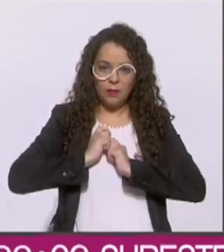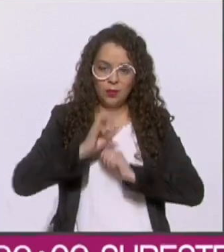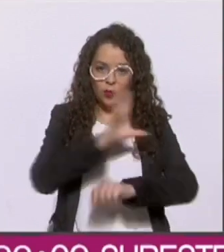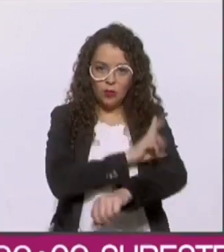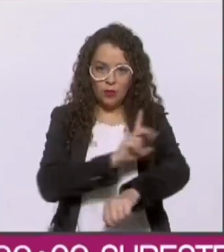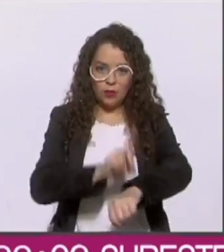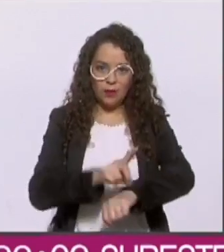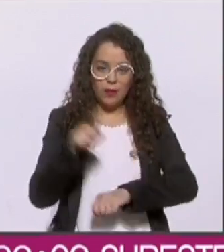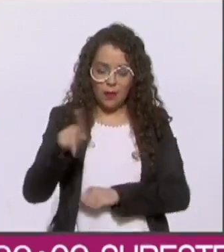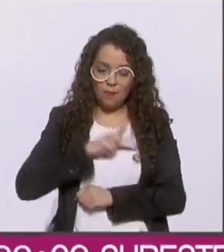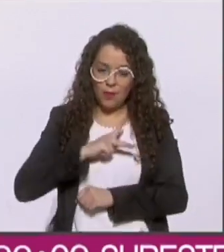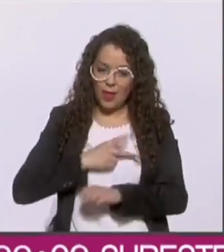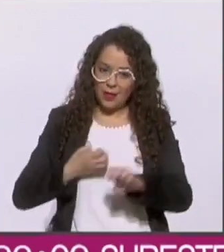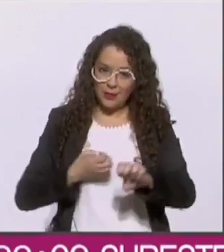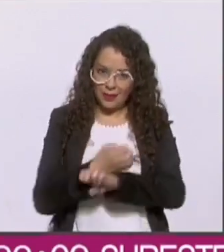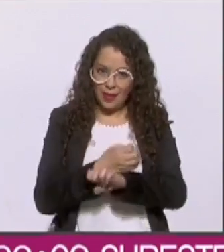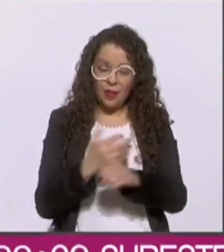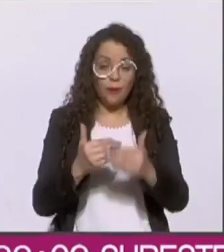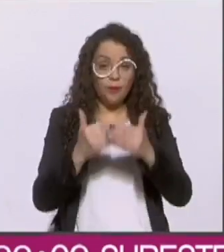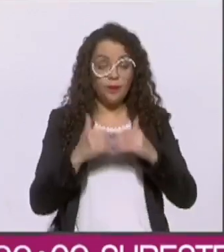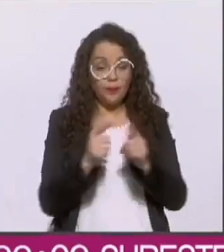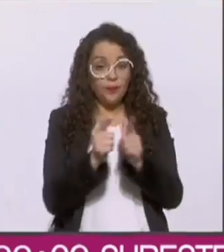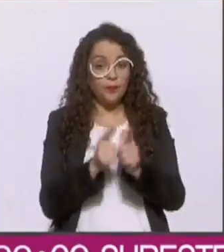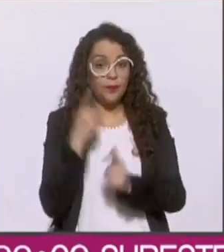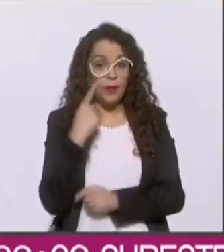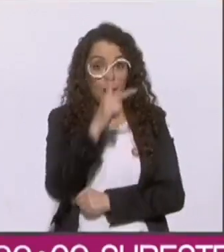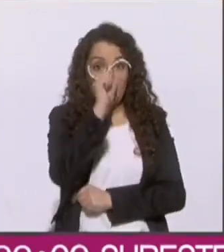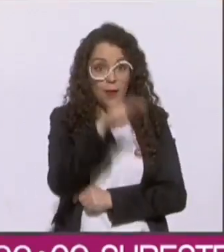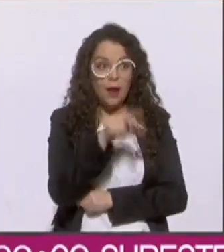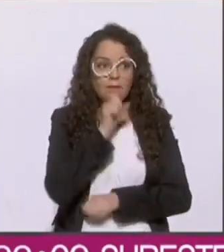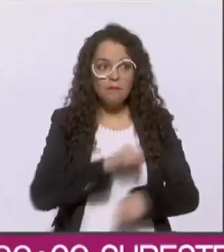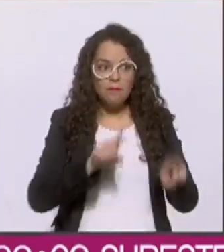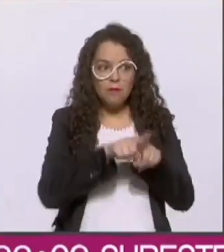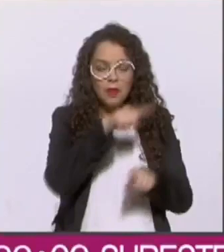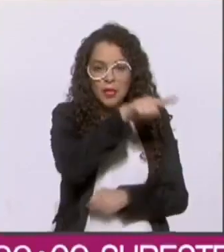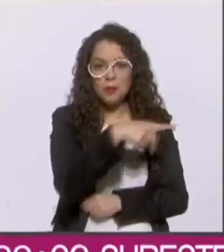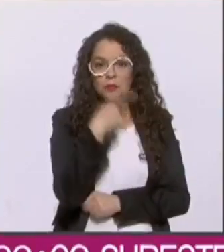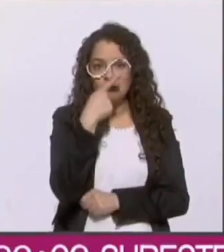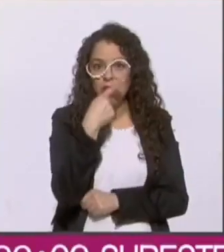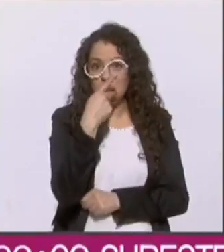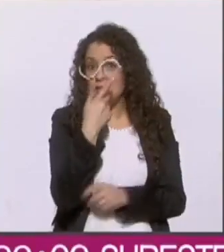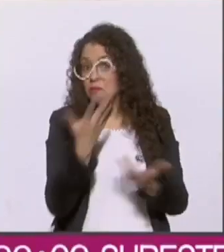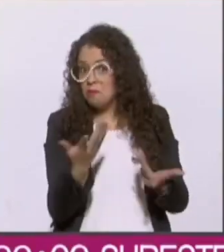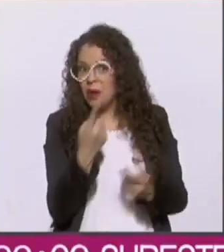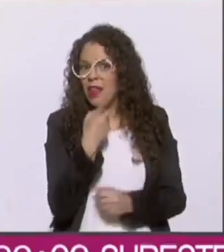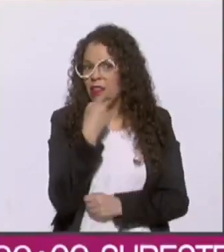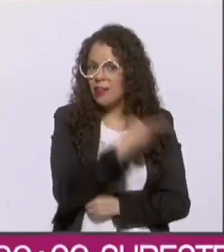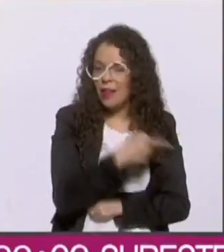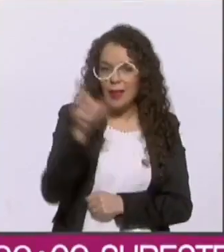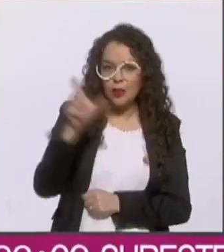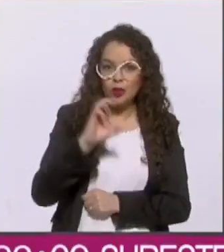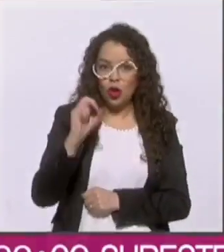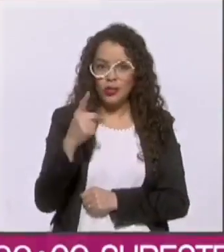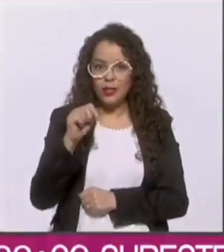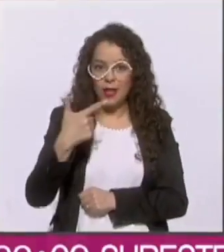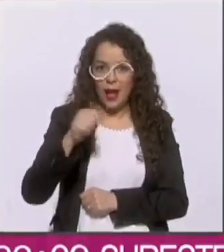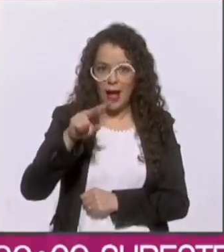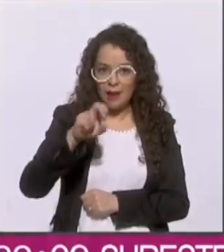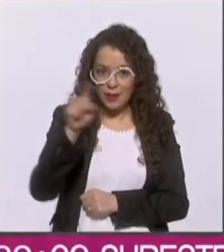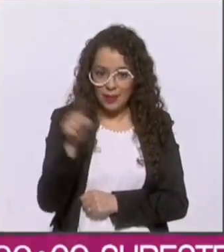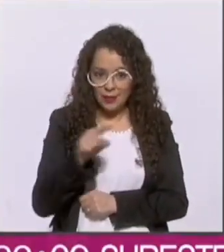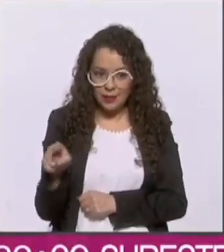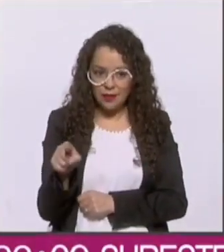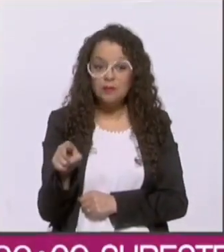estado. Y en la oposición también hubo reacciones. Xóchitl Gálvez, aspirante a la presidencia por el Frente